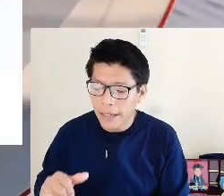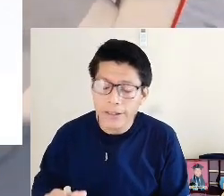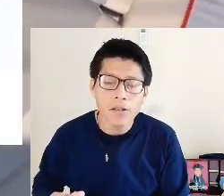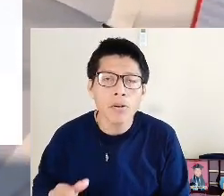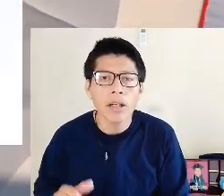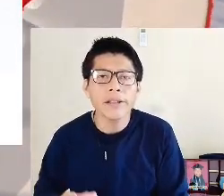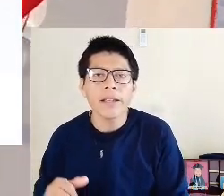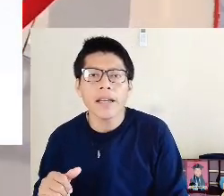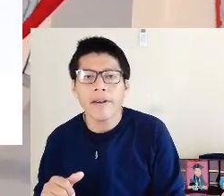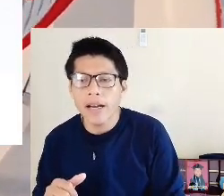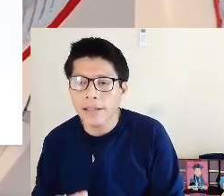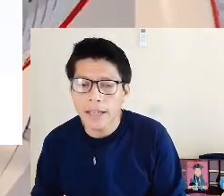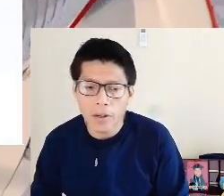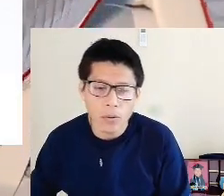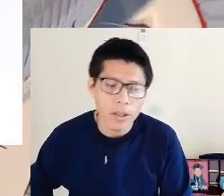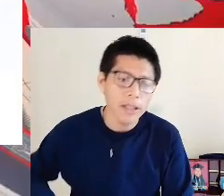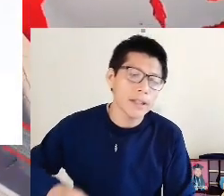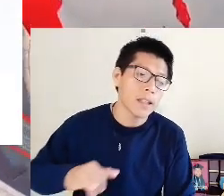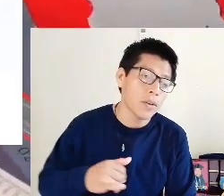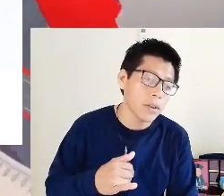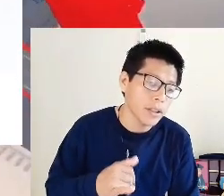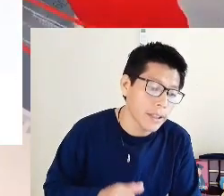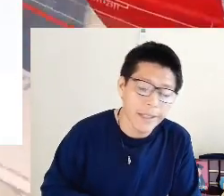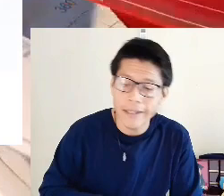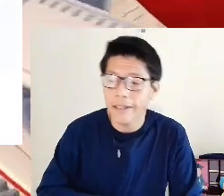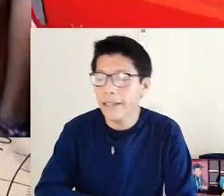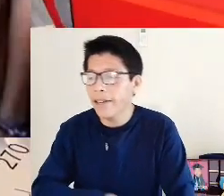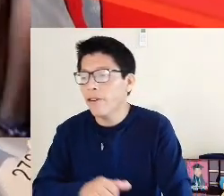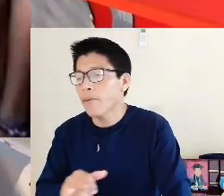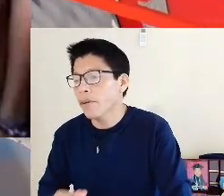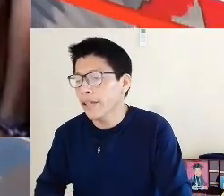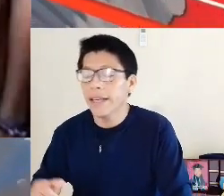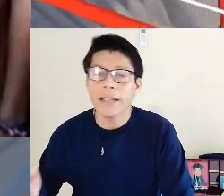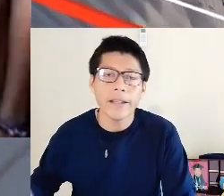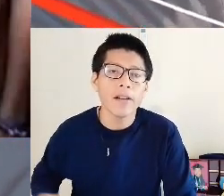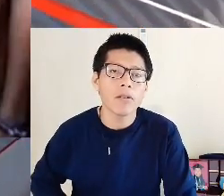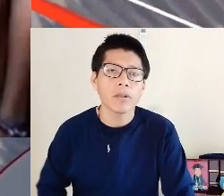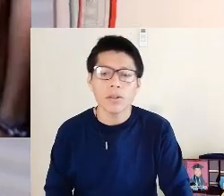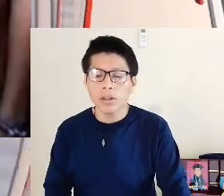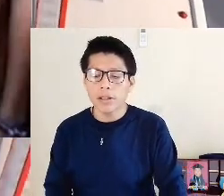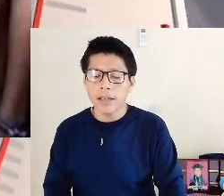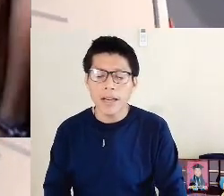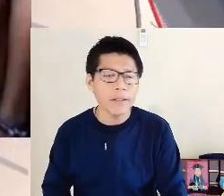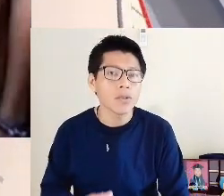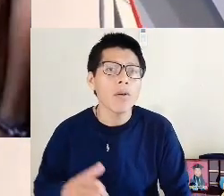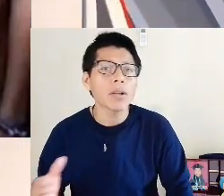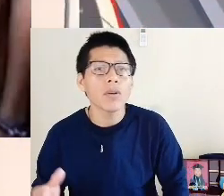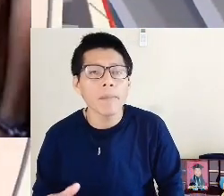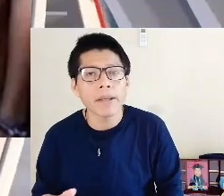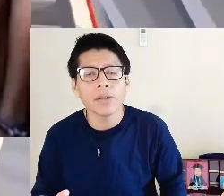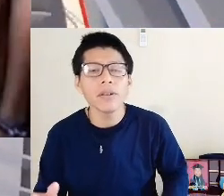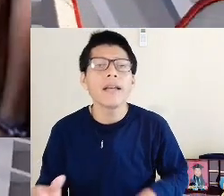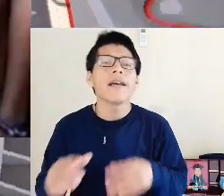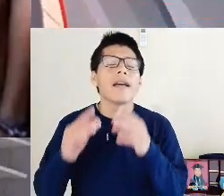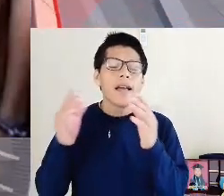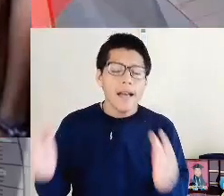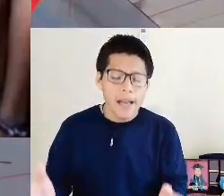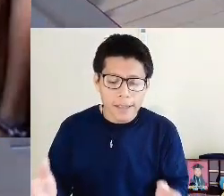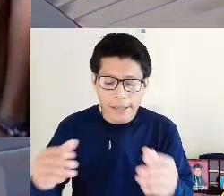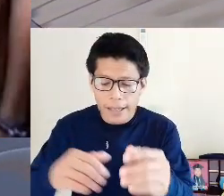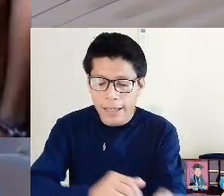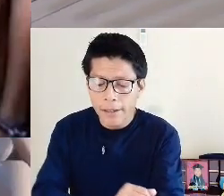que Santiago tiene que bajarse de la contienda Santiago Kill tiene que ir a favor y declinar a favor de sus integrantes no aguantó la presión